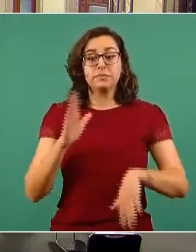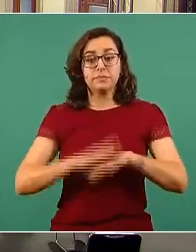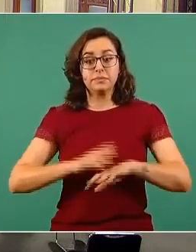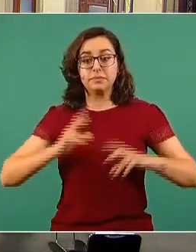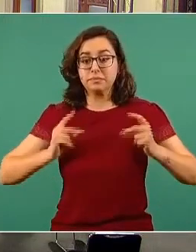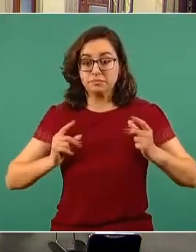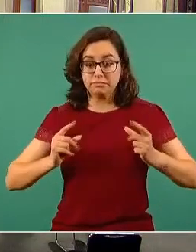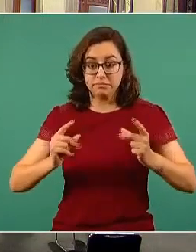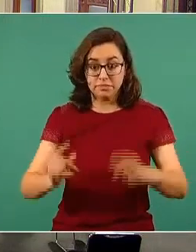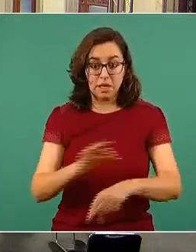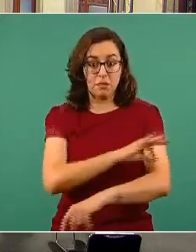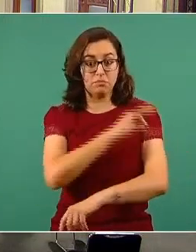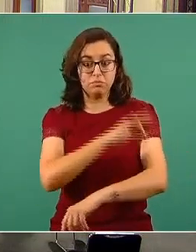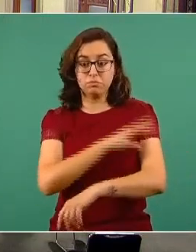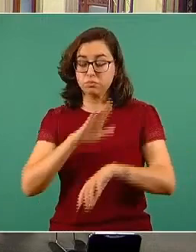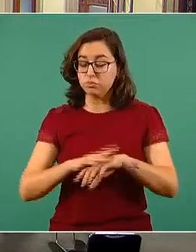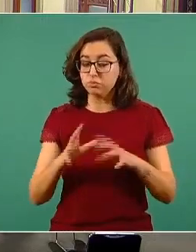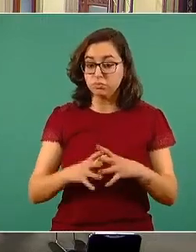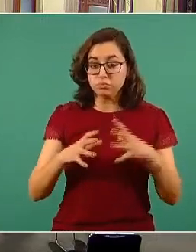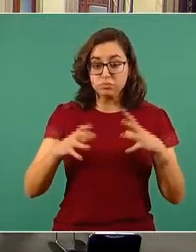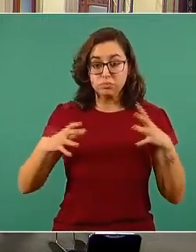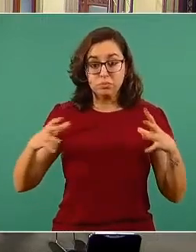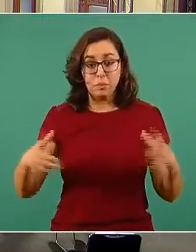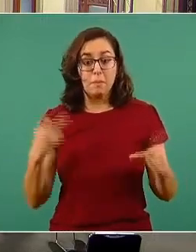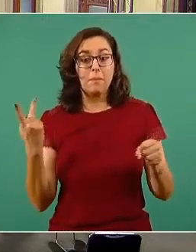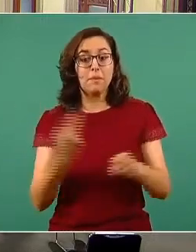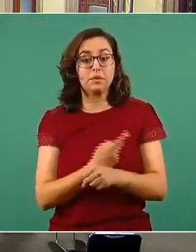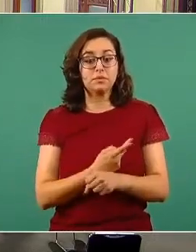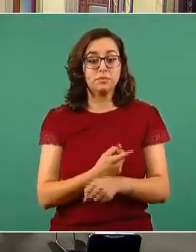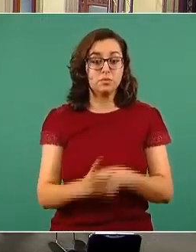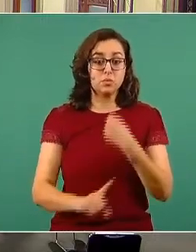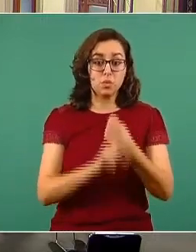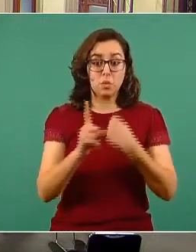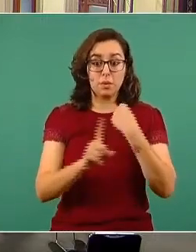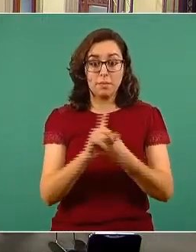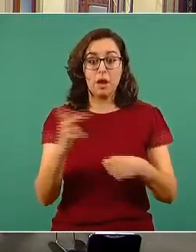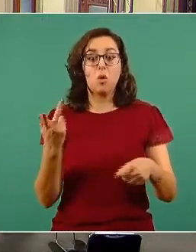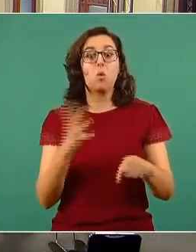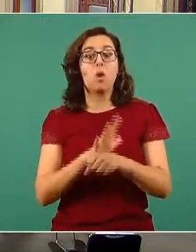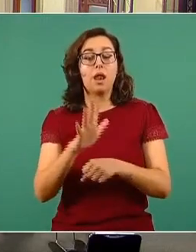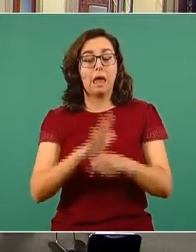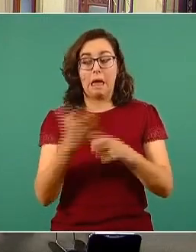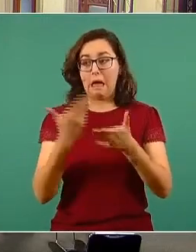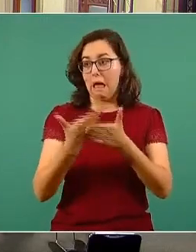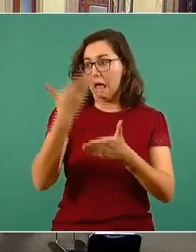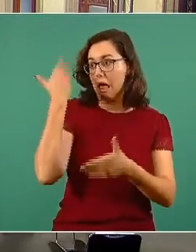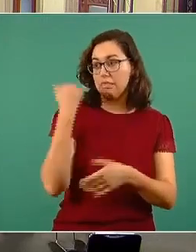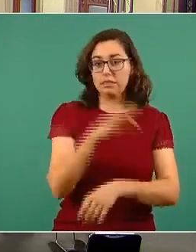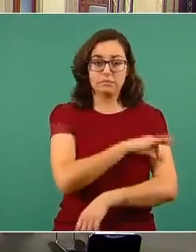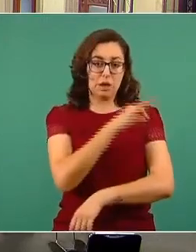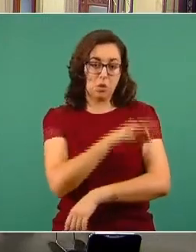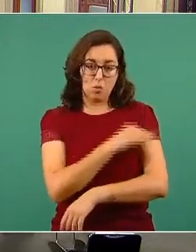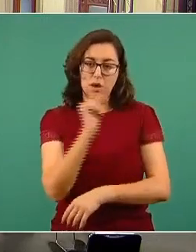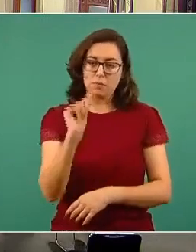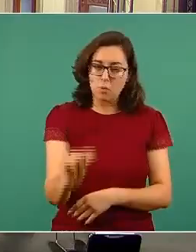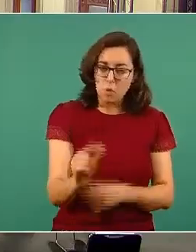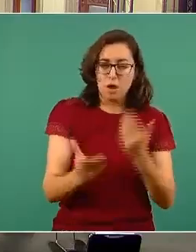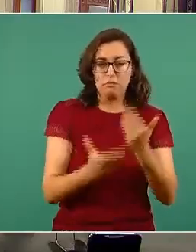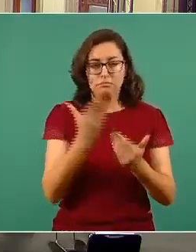México, ¿no? Uno de los grandes problemas para surtir las vacunas es que no habían vacunas, es que los laboratorios no estaban produciendo la cantidad